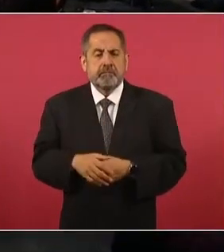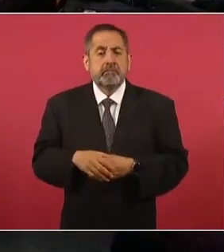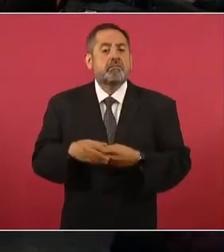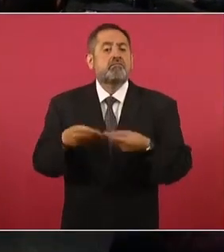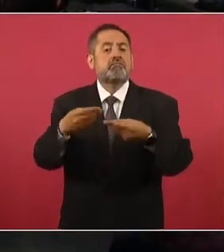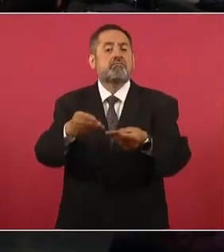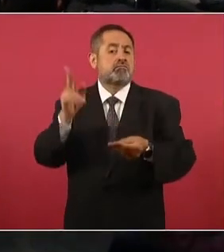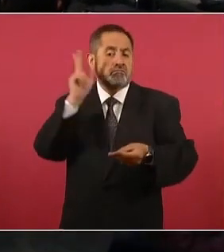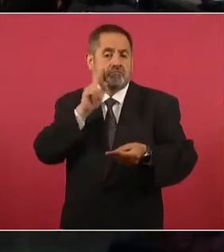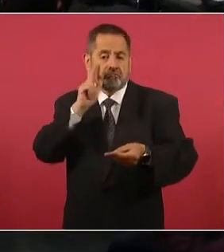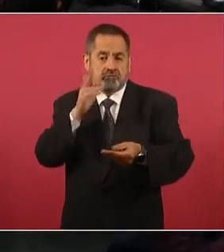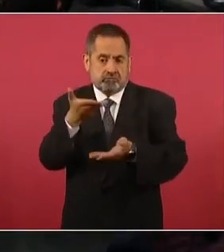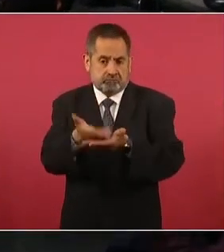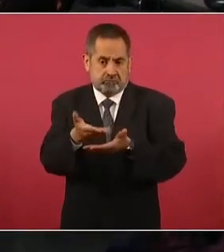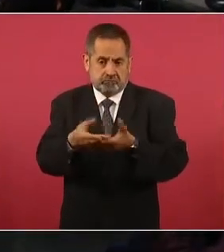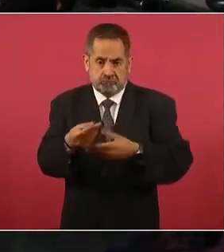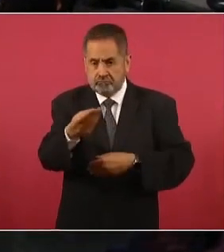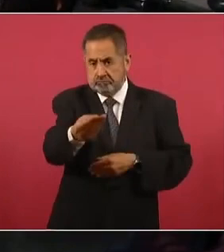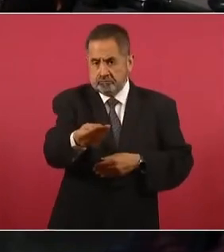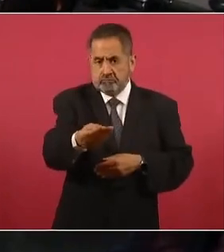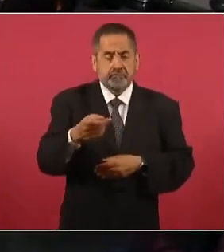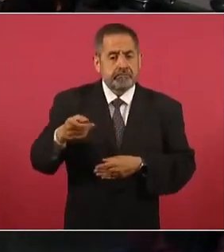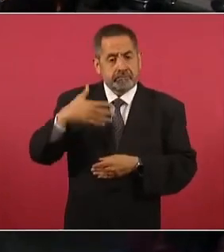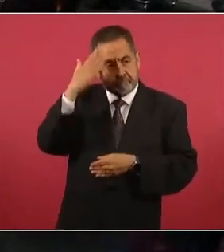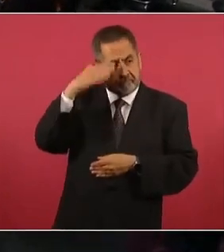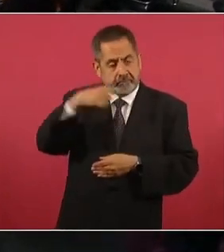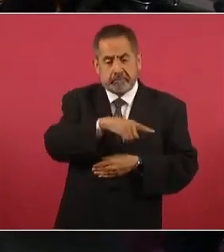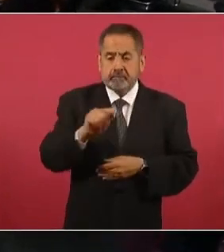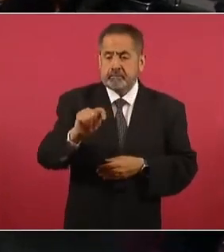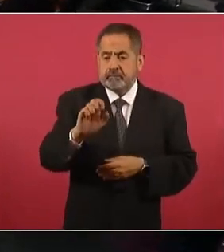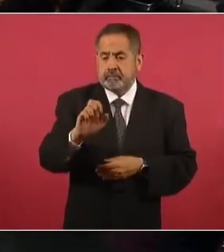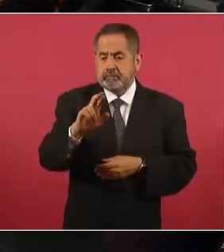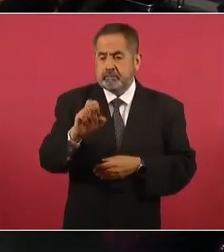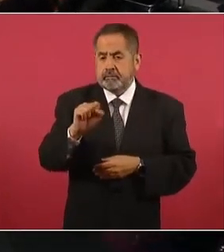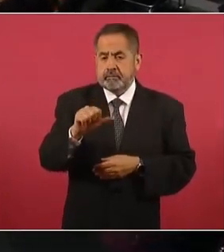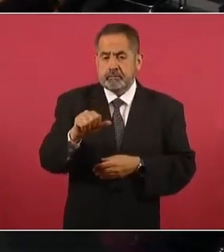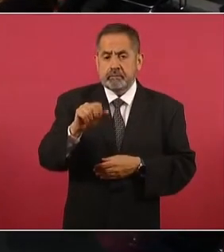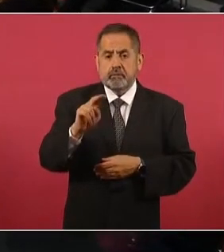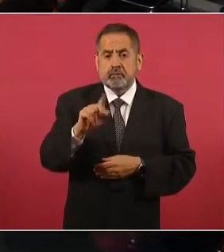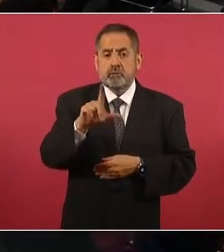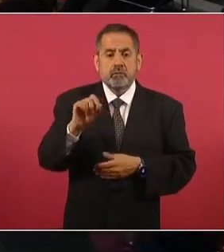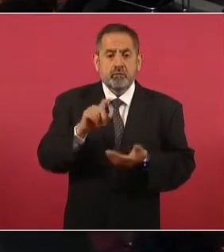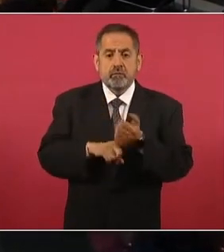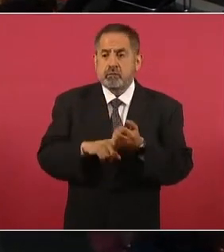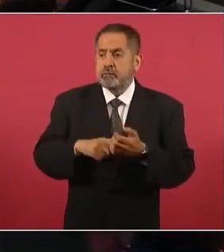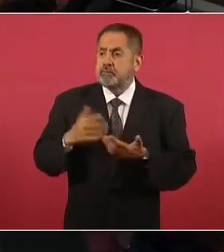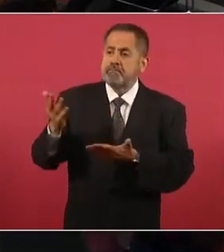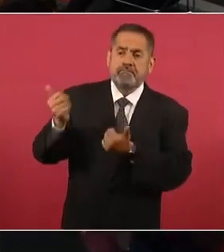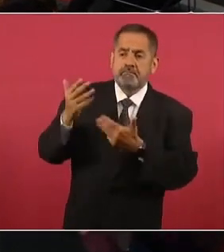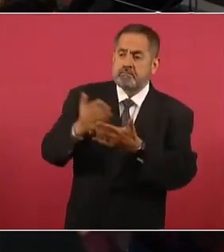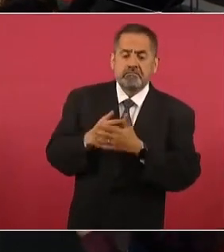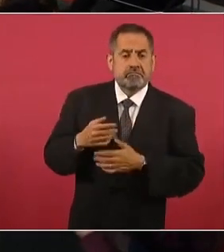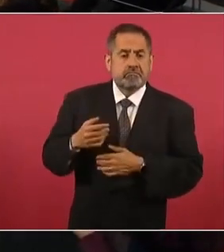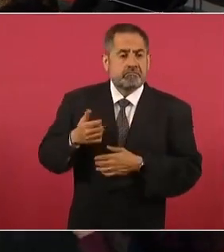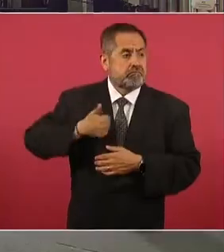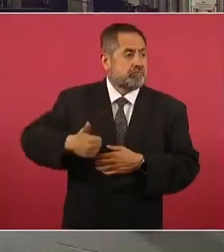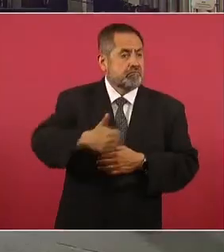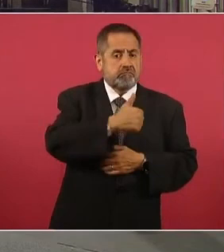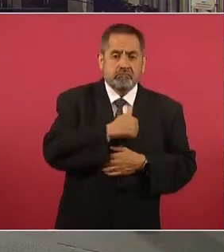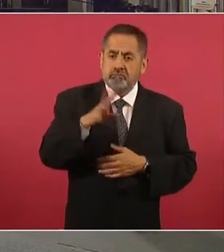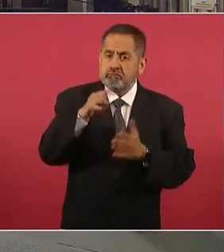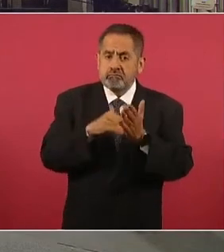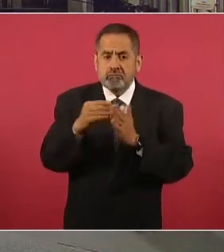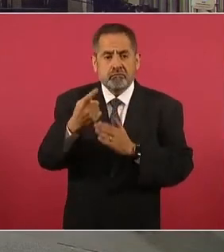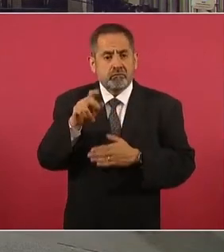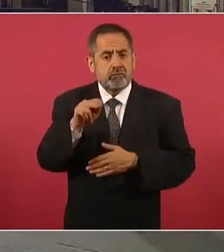prueba de lo que es que esta señora Teresa Ulloa está pidiendo por cada víctima 4.188.000 pesos y